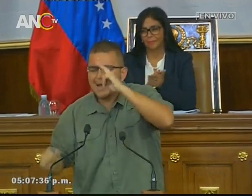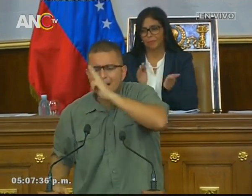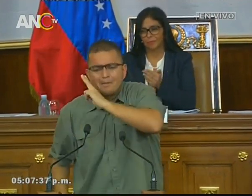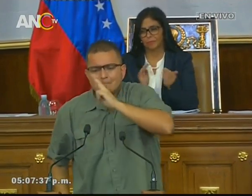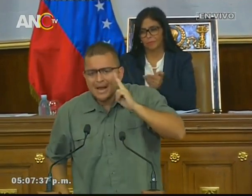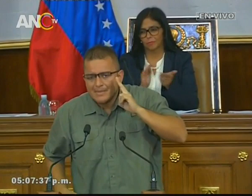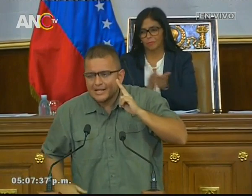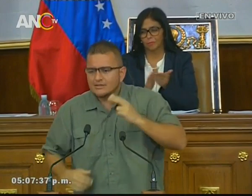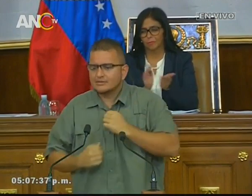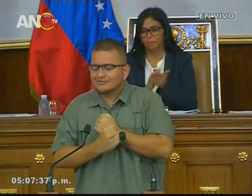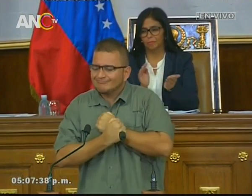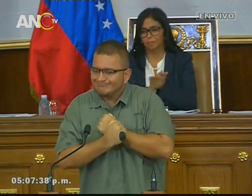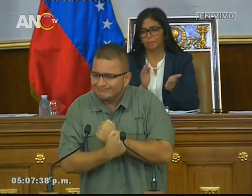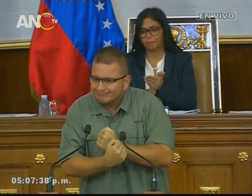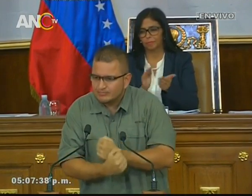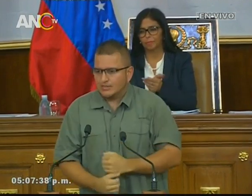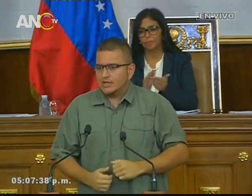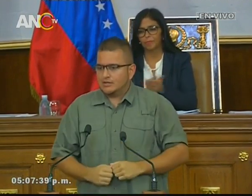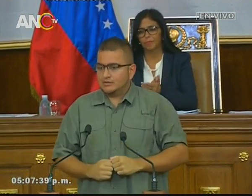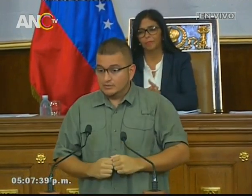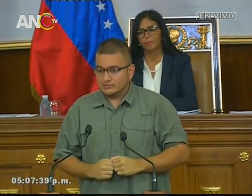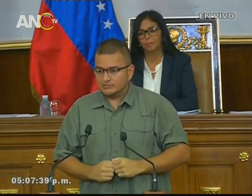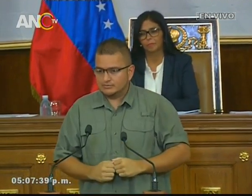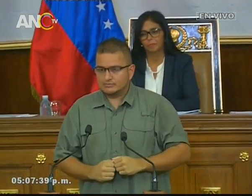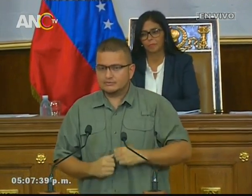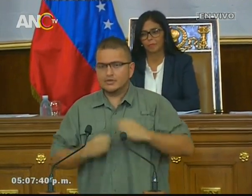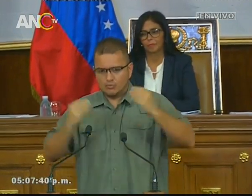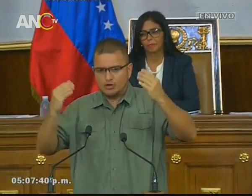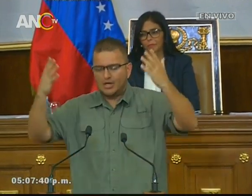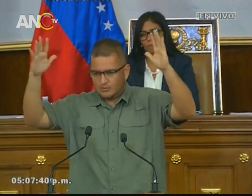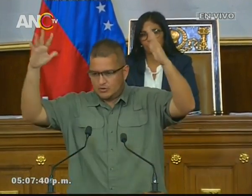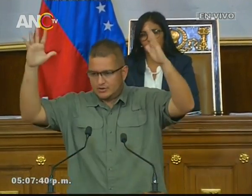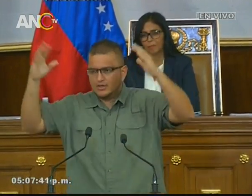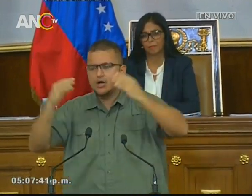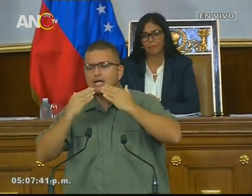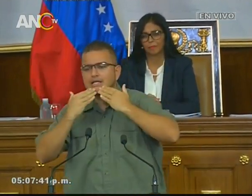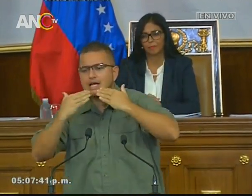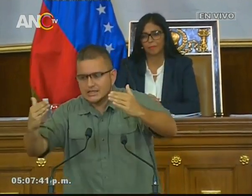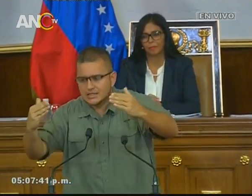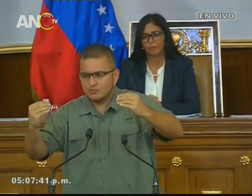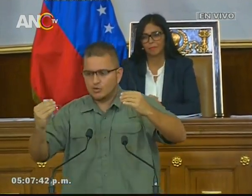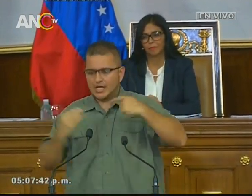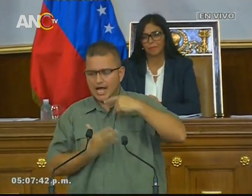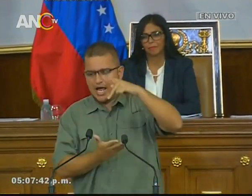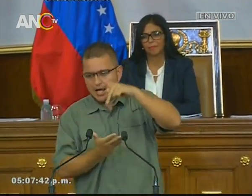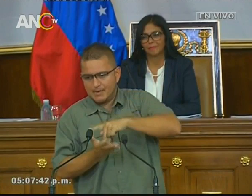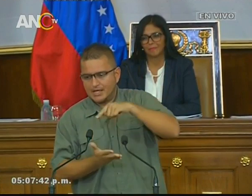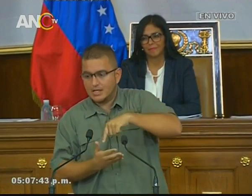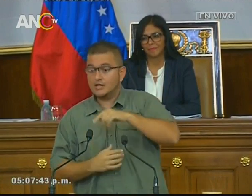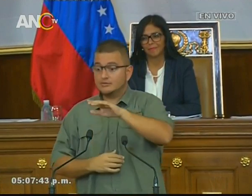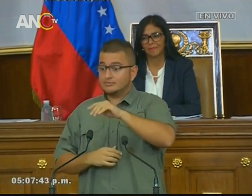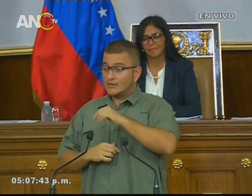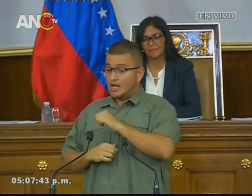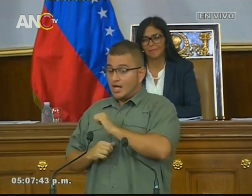La lengua de señas venezolana es sumamente importante para nosotros, es nuestra herramienta. Así que gracias y